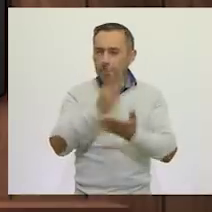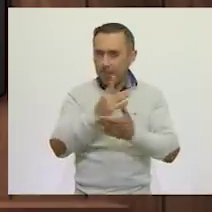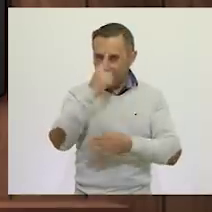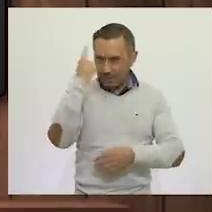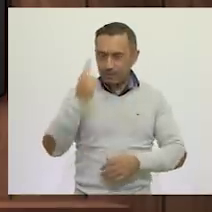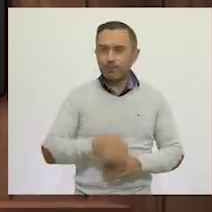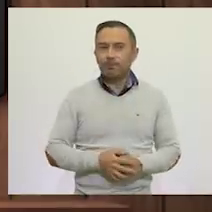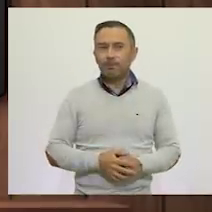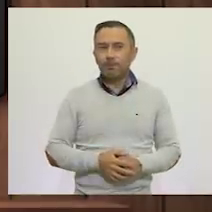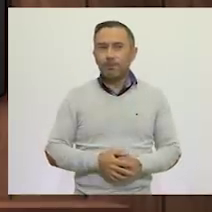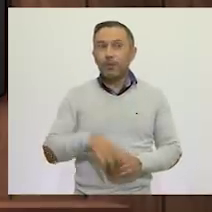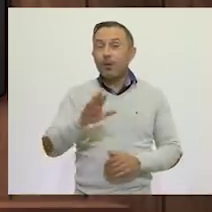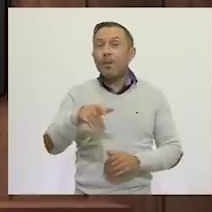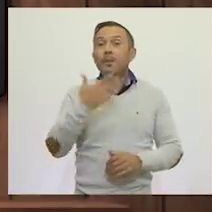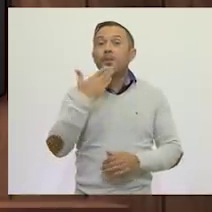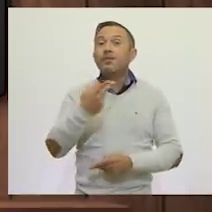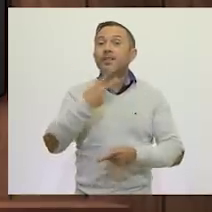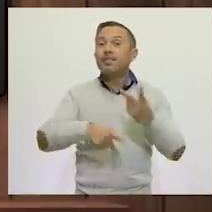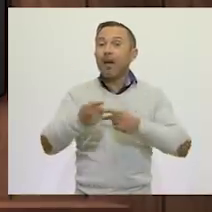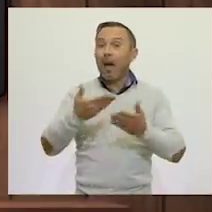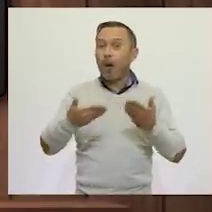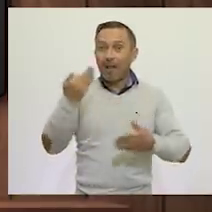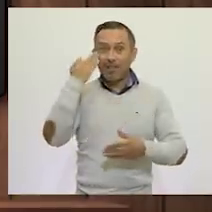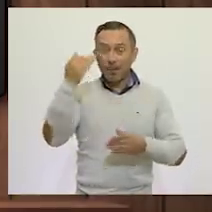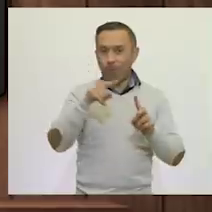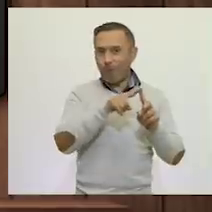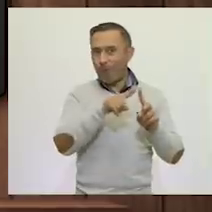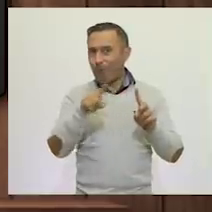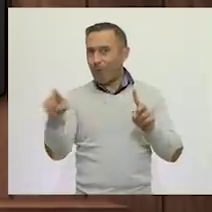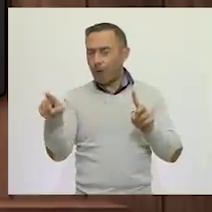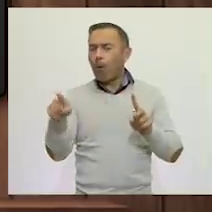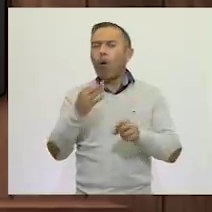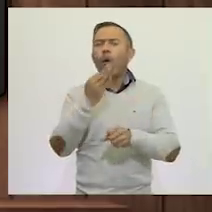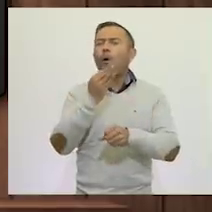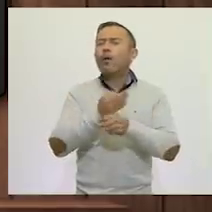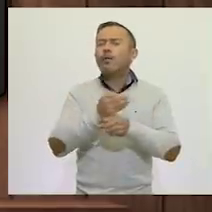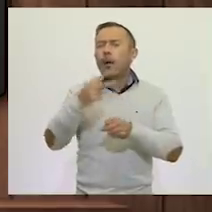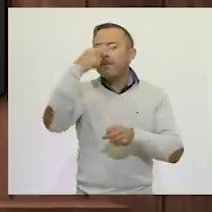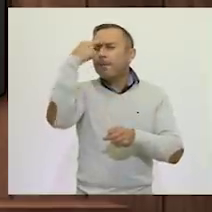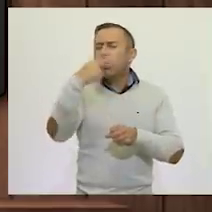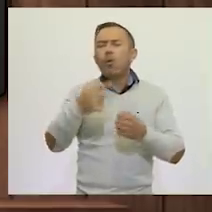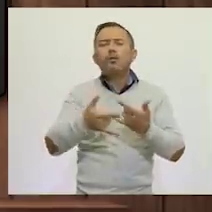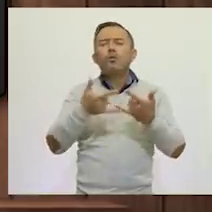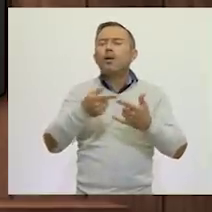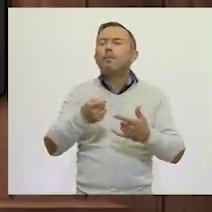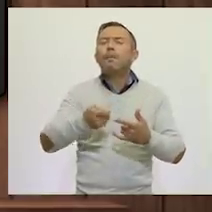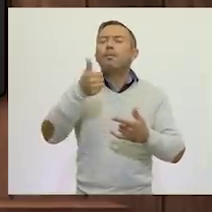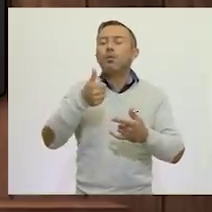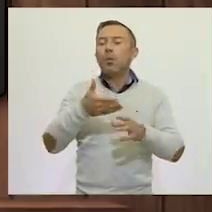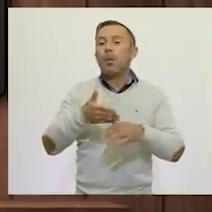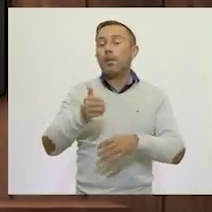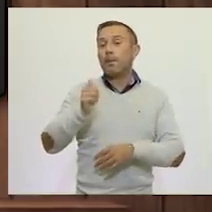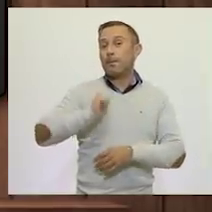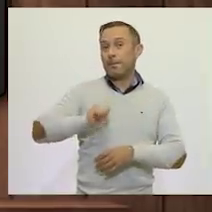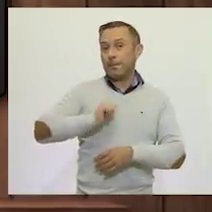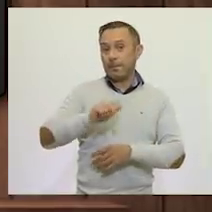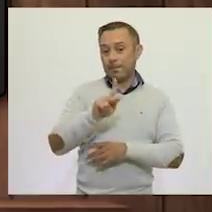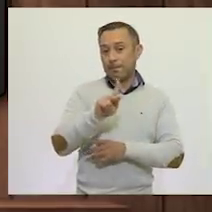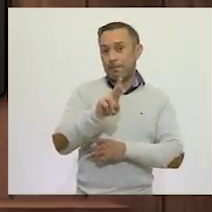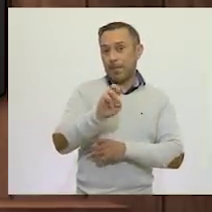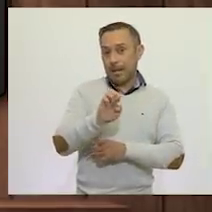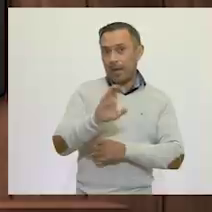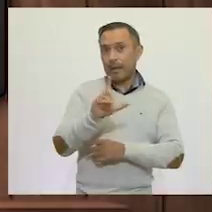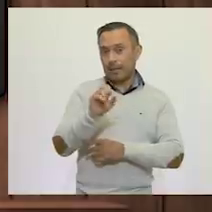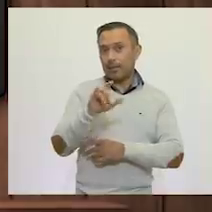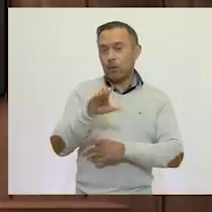Bienvenidos a la trama del tiempo. En esta ocasión conoceremos la primera etapa de la historia de México, el preclásico. Pero antes hay que decir que en